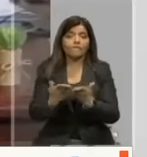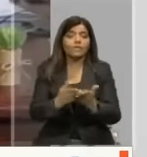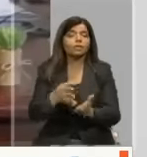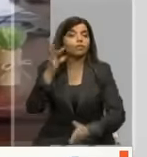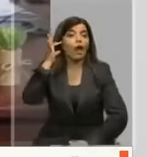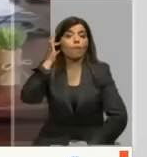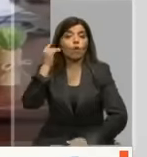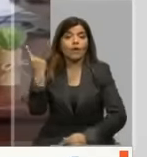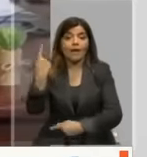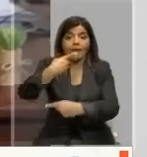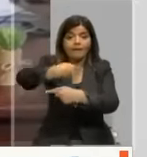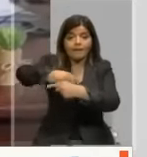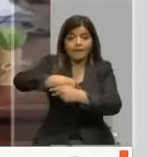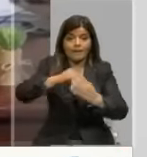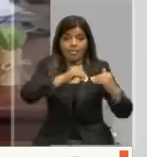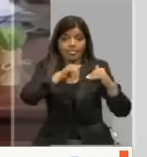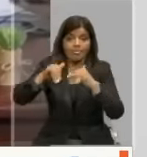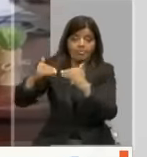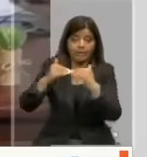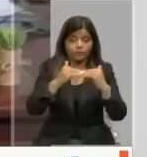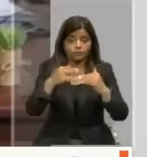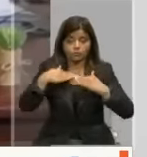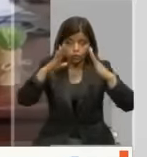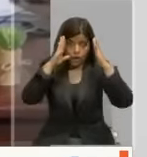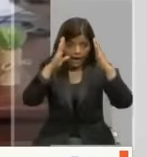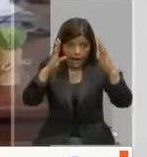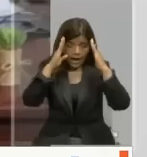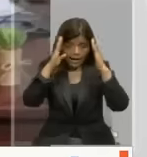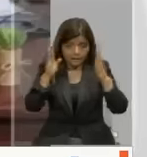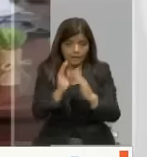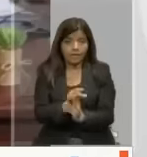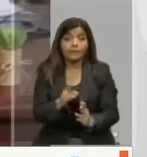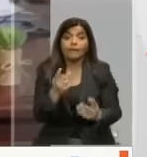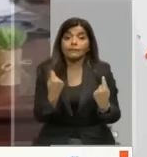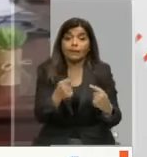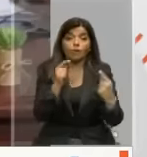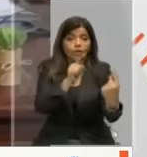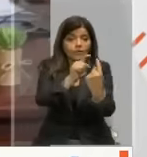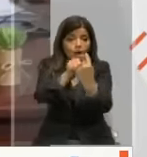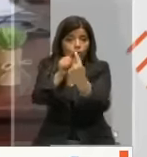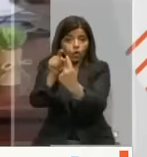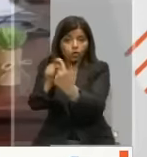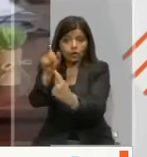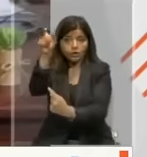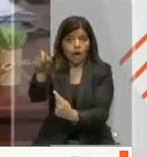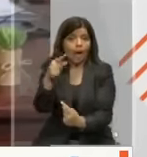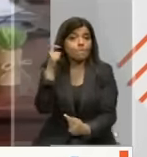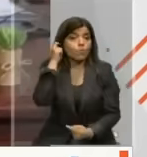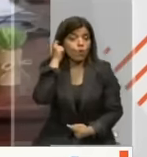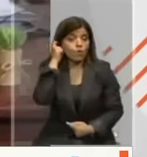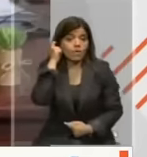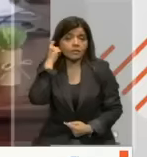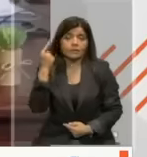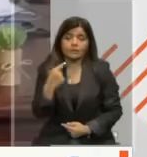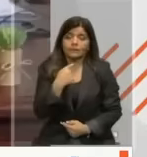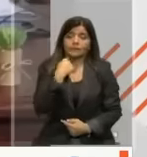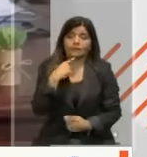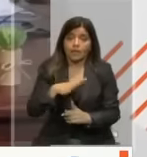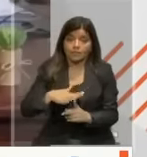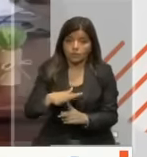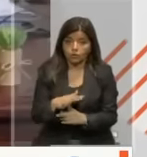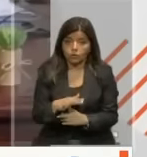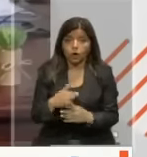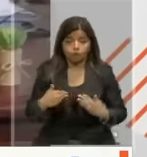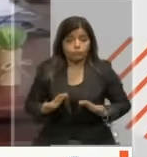estamos atentas, estamos intentando tomar contacto con la persona que se vio afectada por esta situación, de tal manera de poner